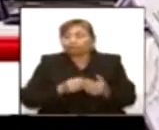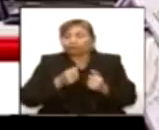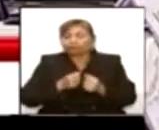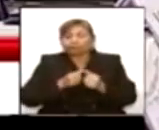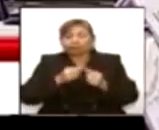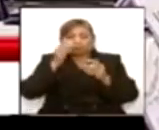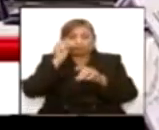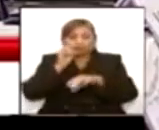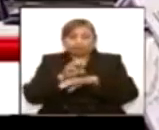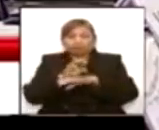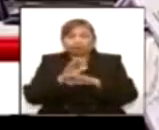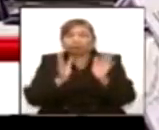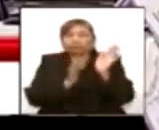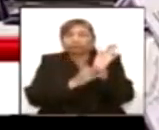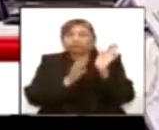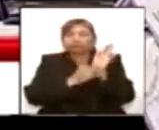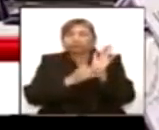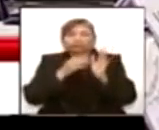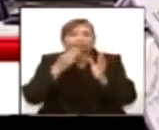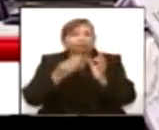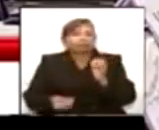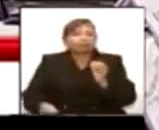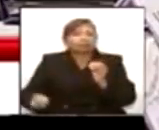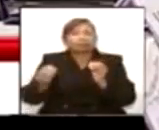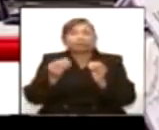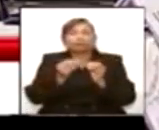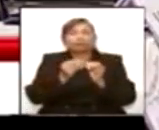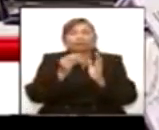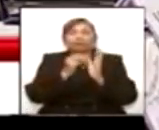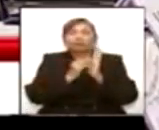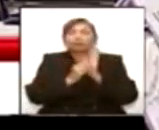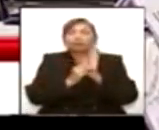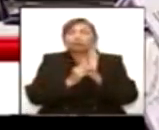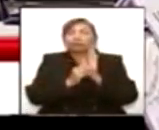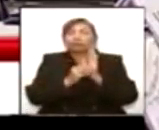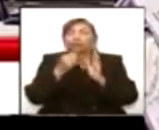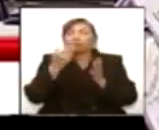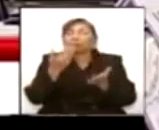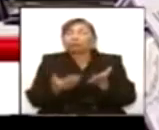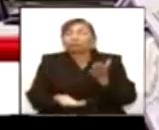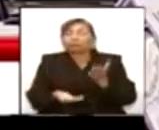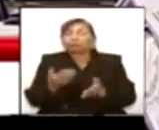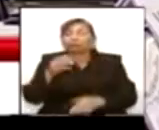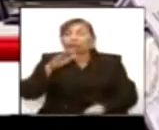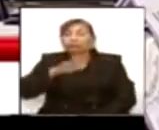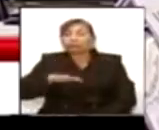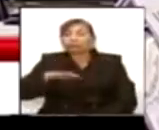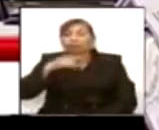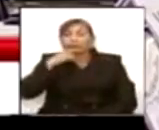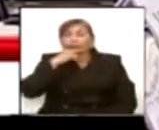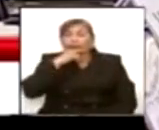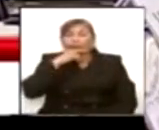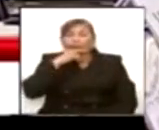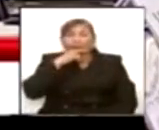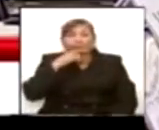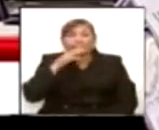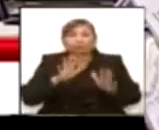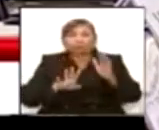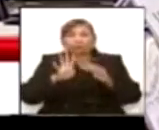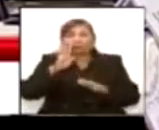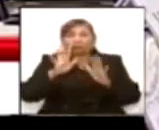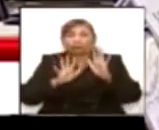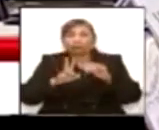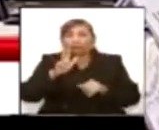la sugerencia de la Defensoría, es incorporar un capítulo que permita que en el caso de niñas de